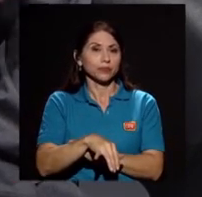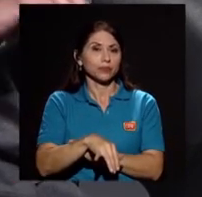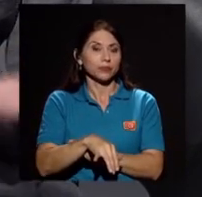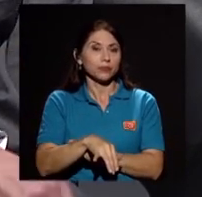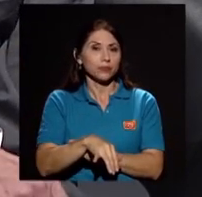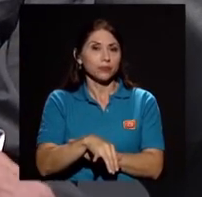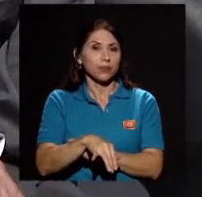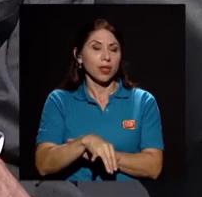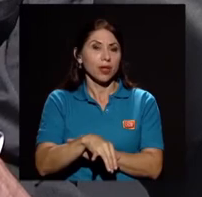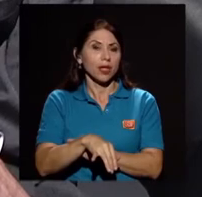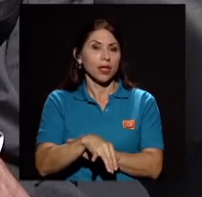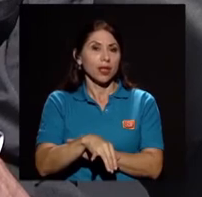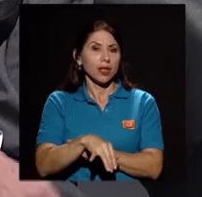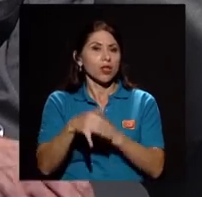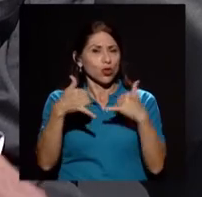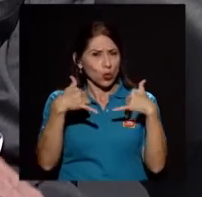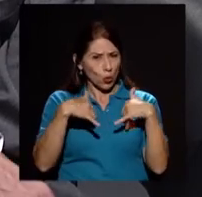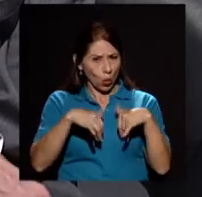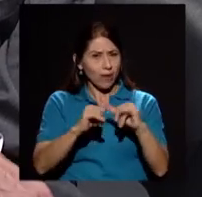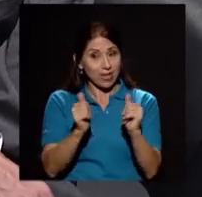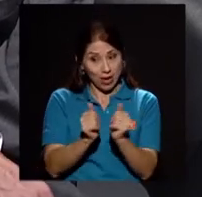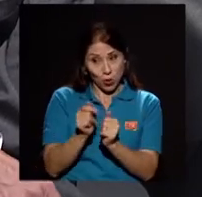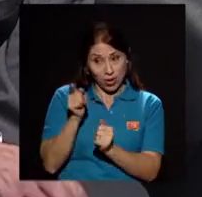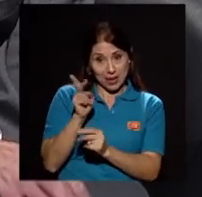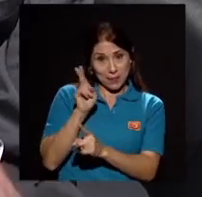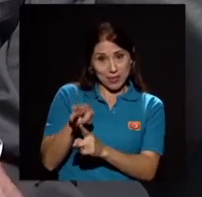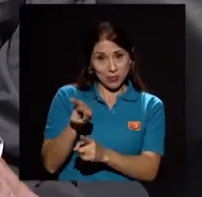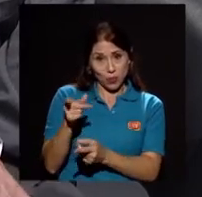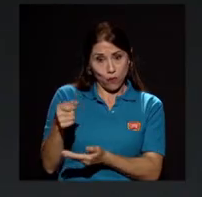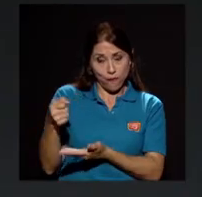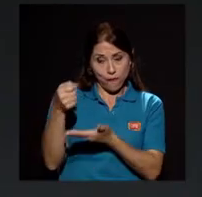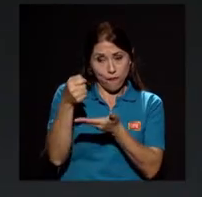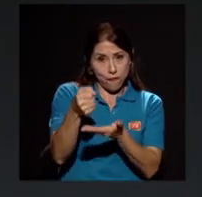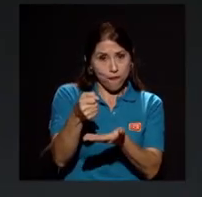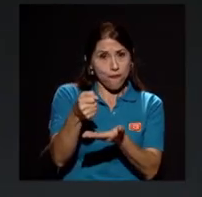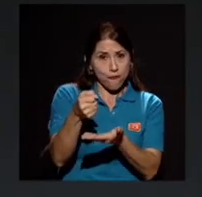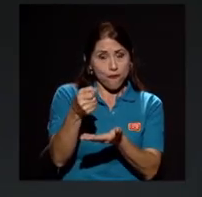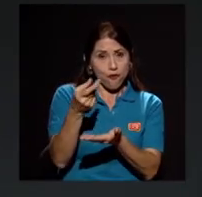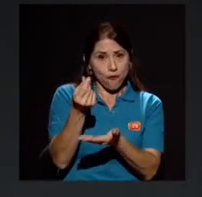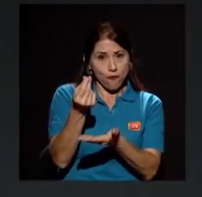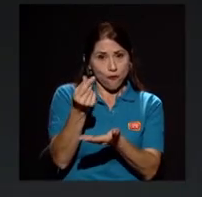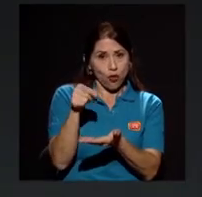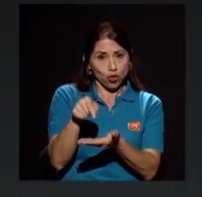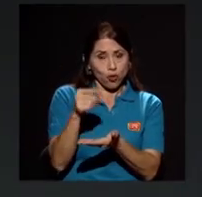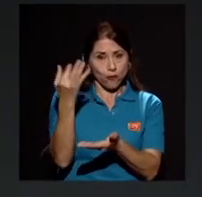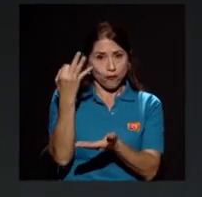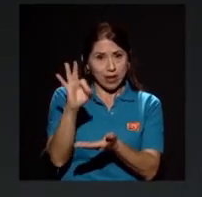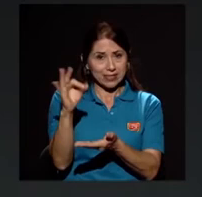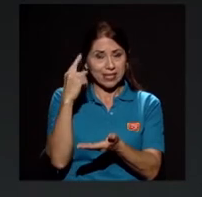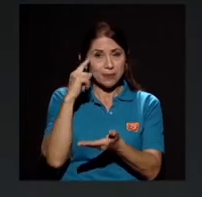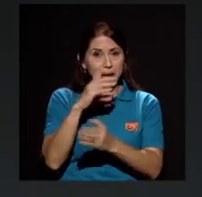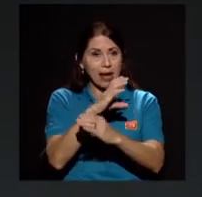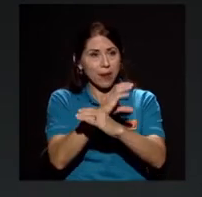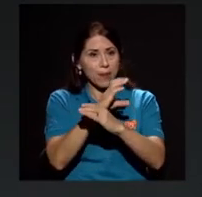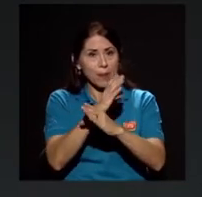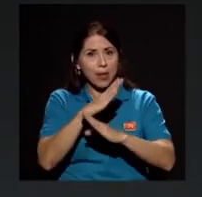todavía con este fondo francés para el medio ambiente